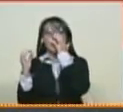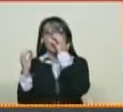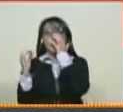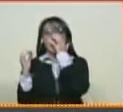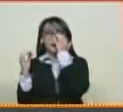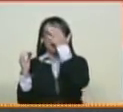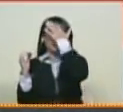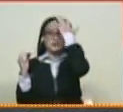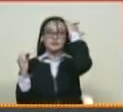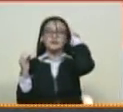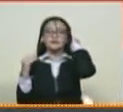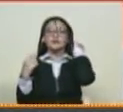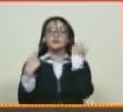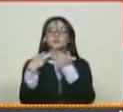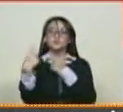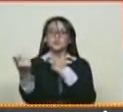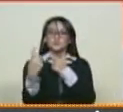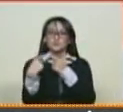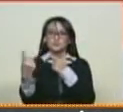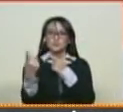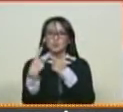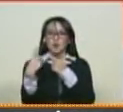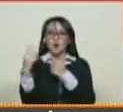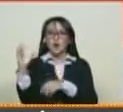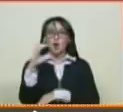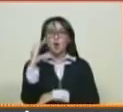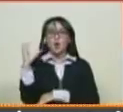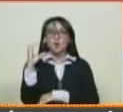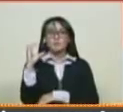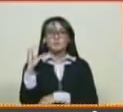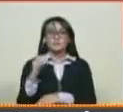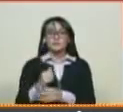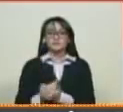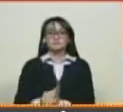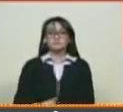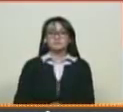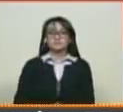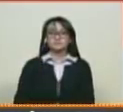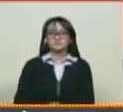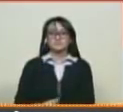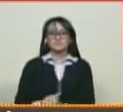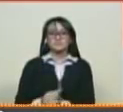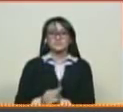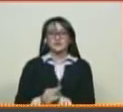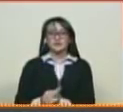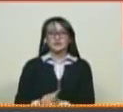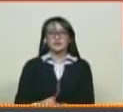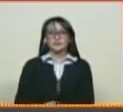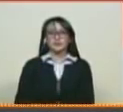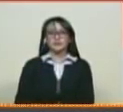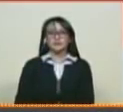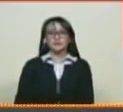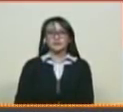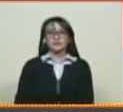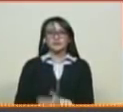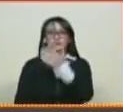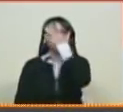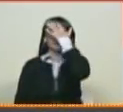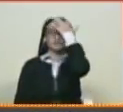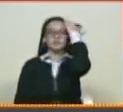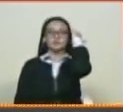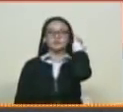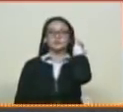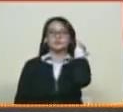de entrenamiento de los drones en la localidad de Chinácota, en la República de Colombia. Que los